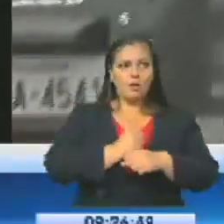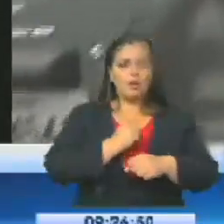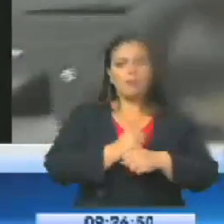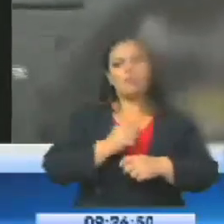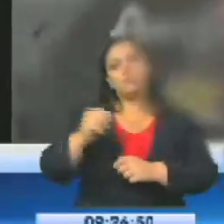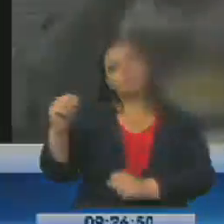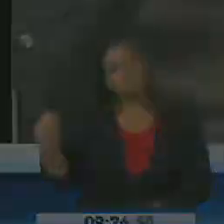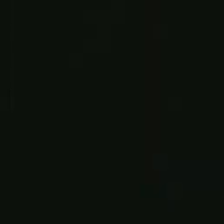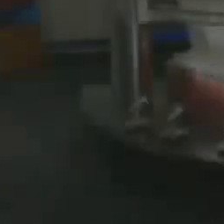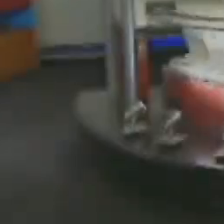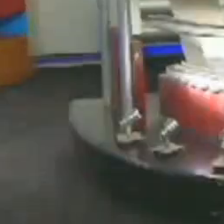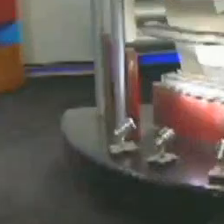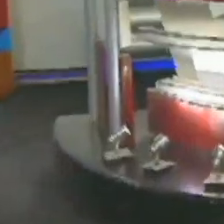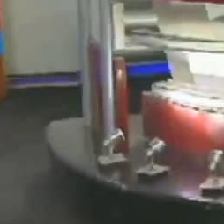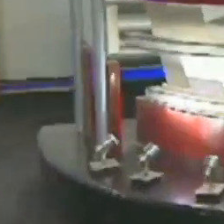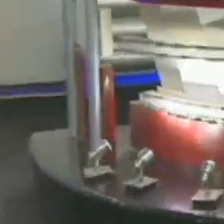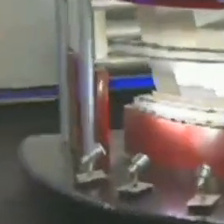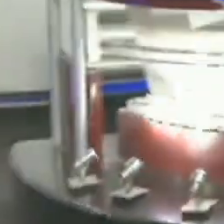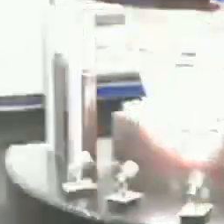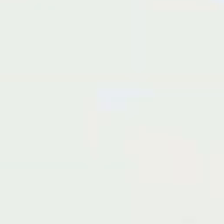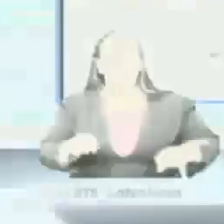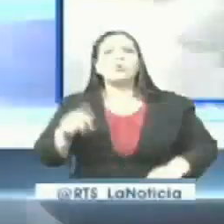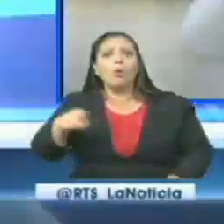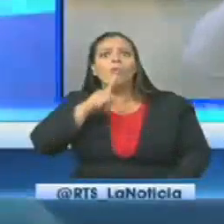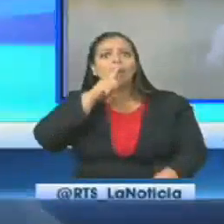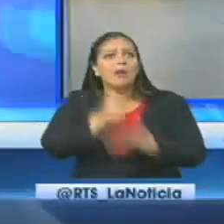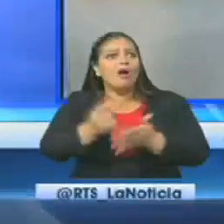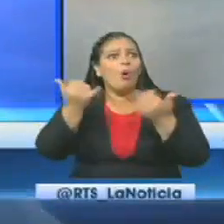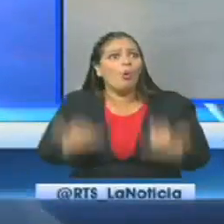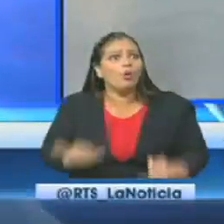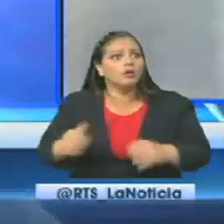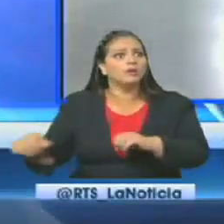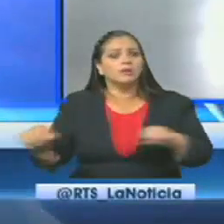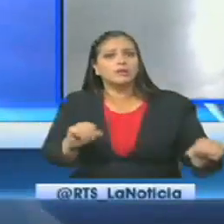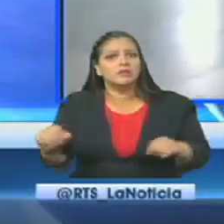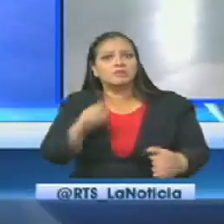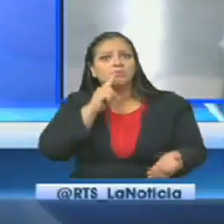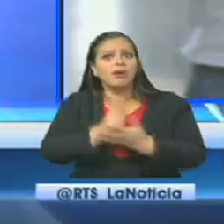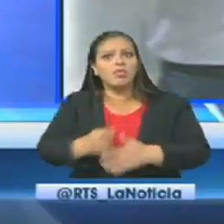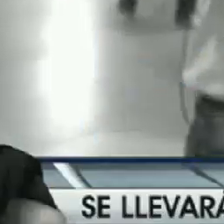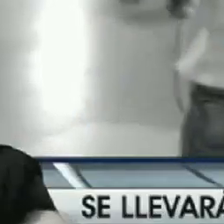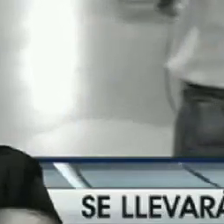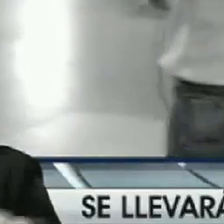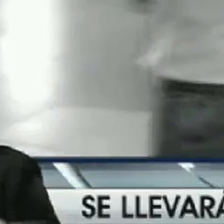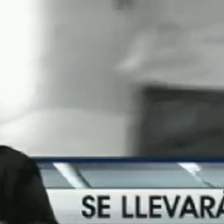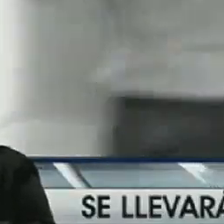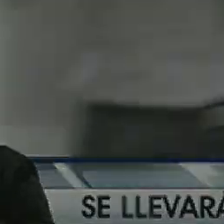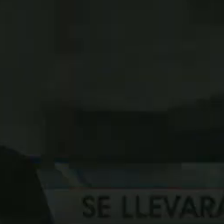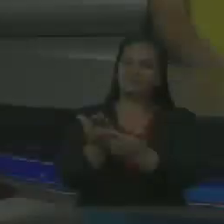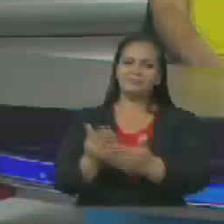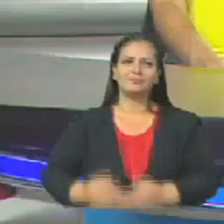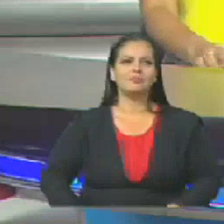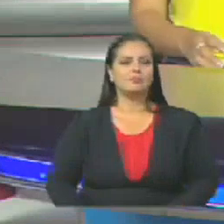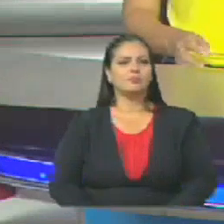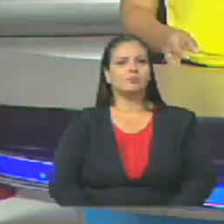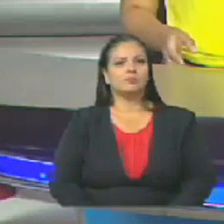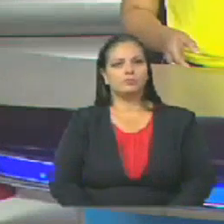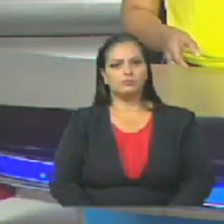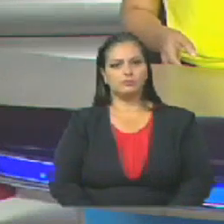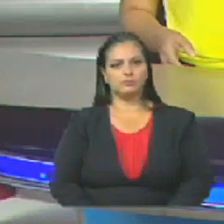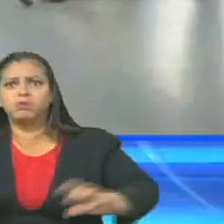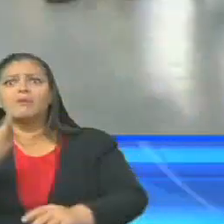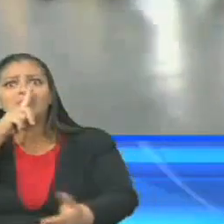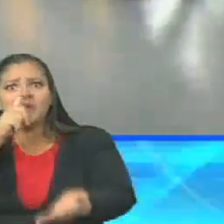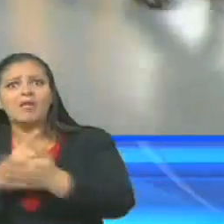los hechos que usted necesita conocer. Es un temblor fuerte este momento aquí en la ciudad. Somos La